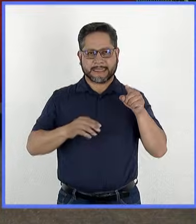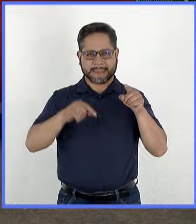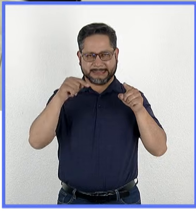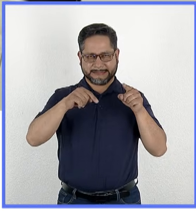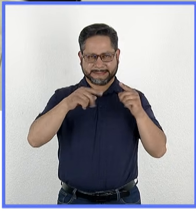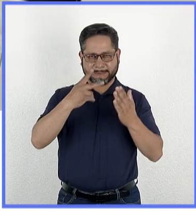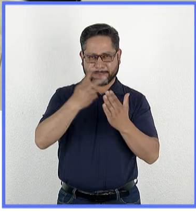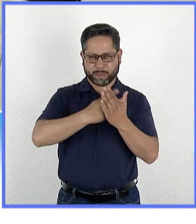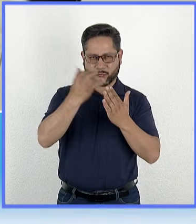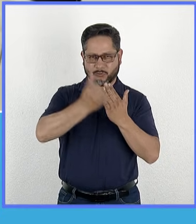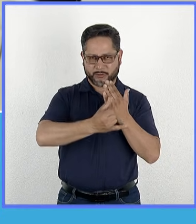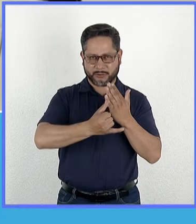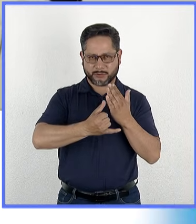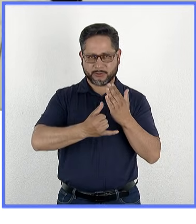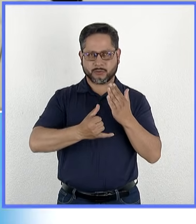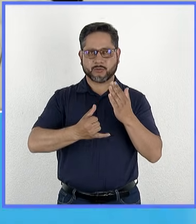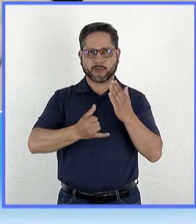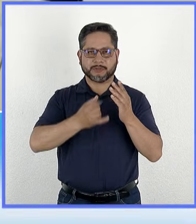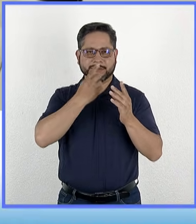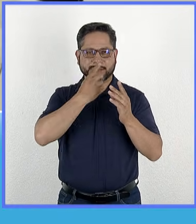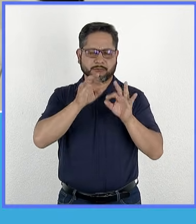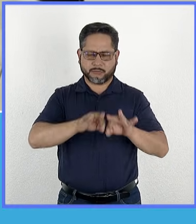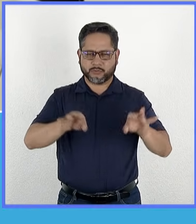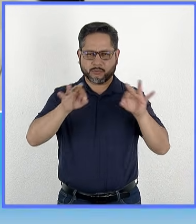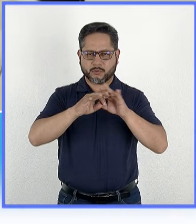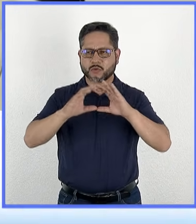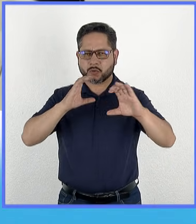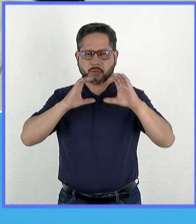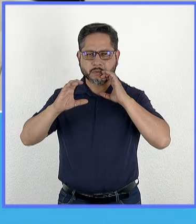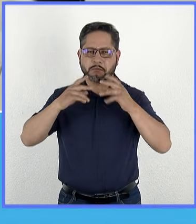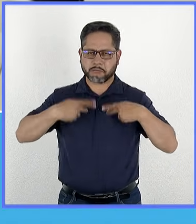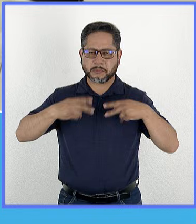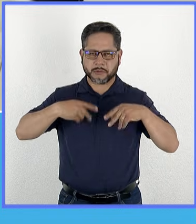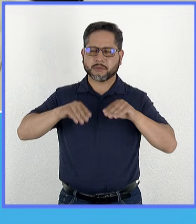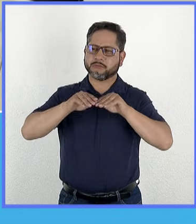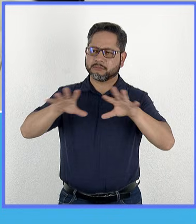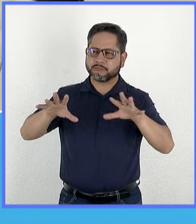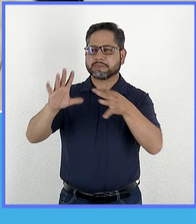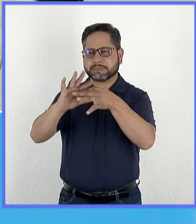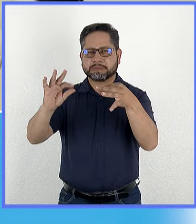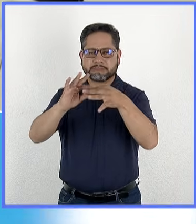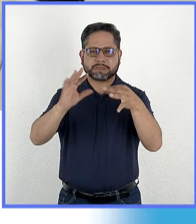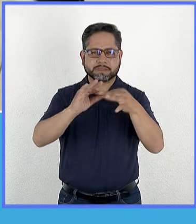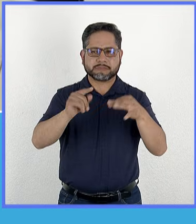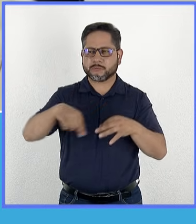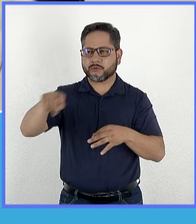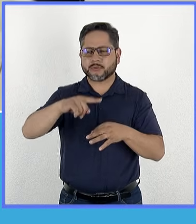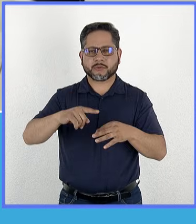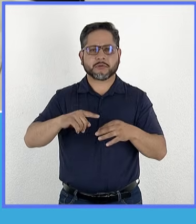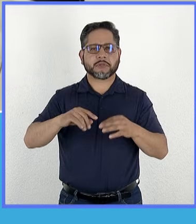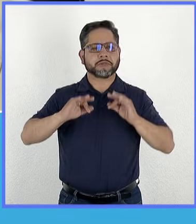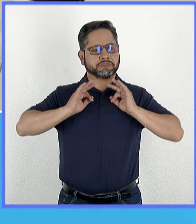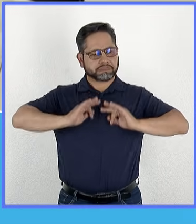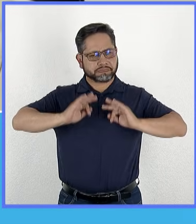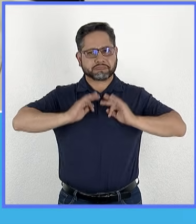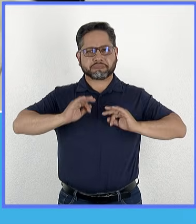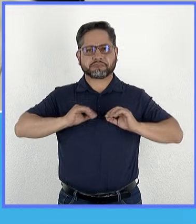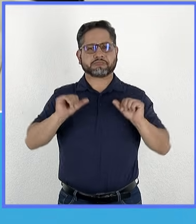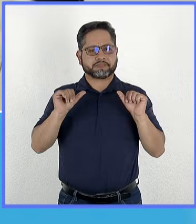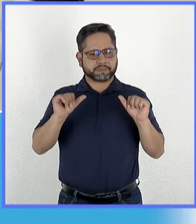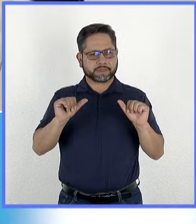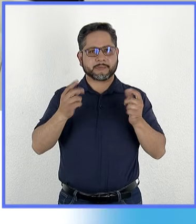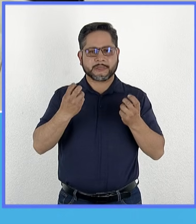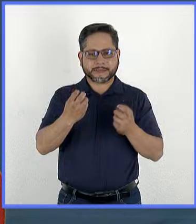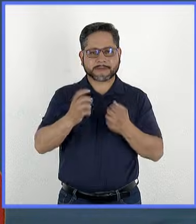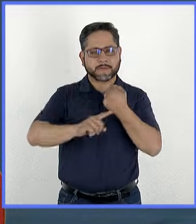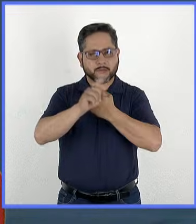este proyecto, lo que decía que es importante ir comunicando a las personas qué es lo que está haciendo, darle esta seguridad o esta tranquilidad de que no va a